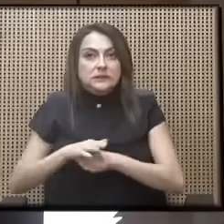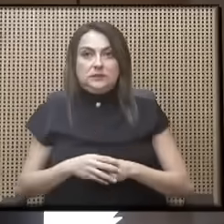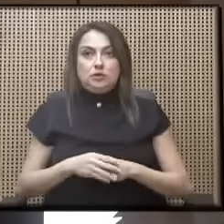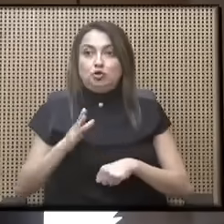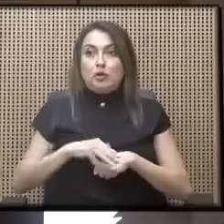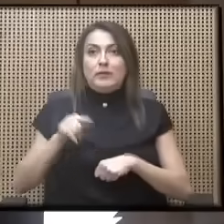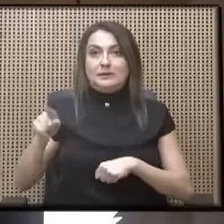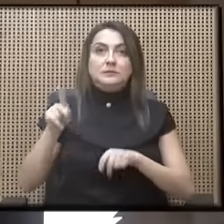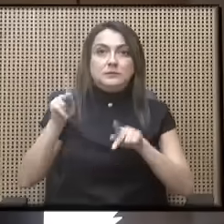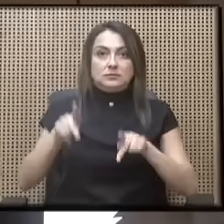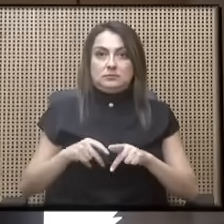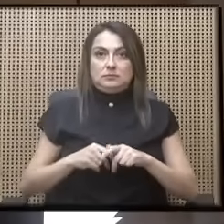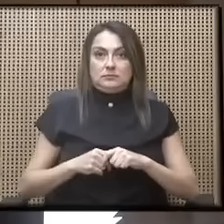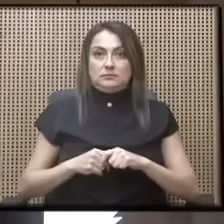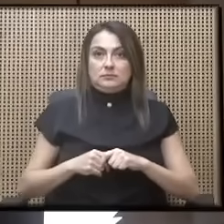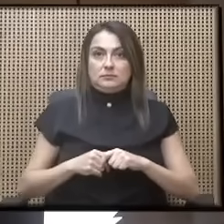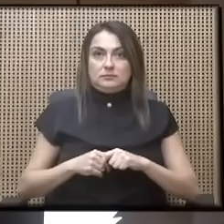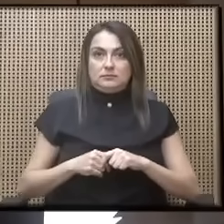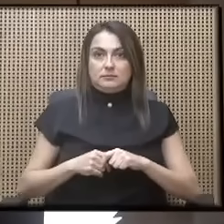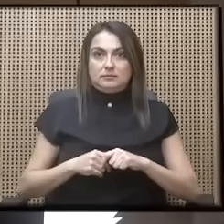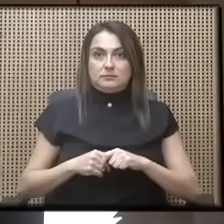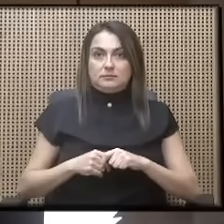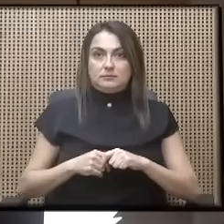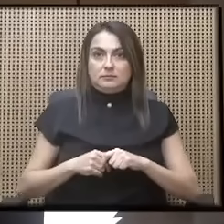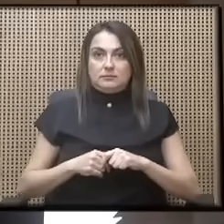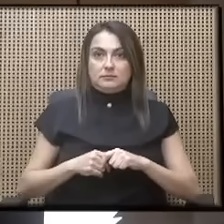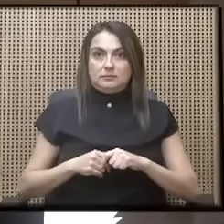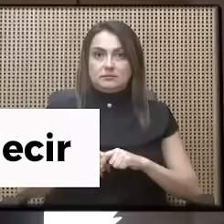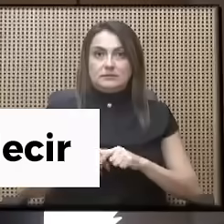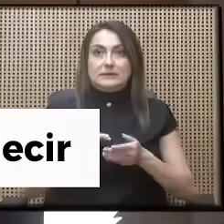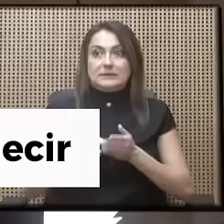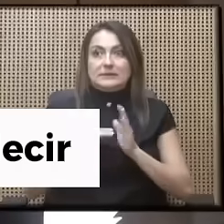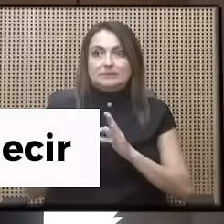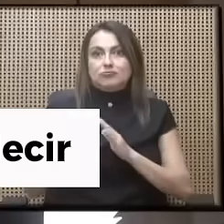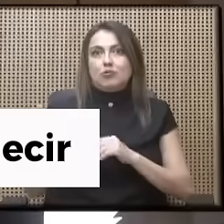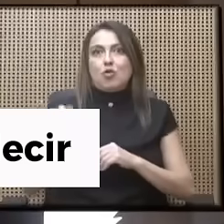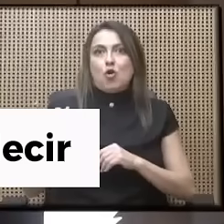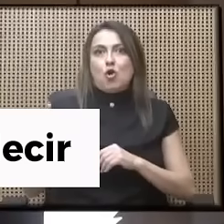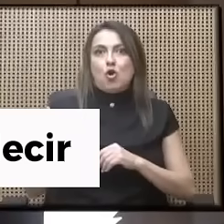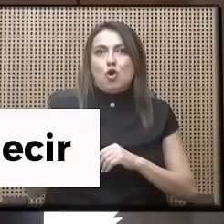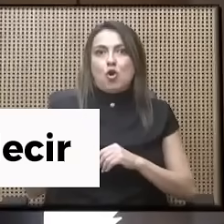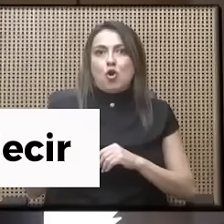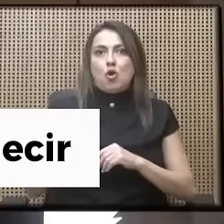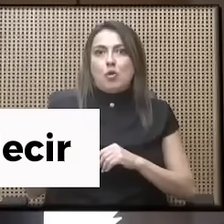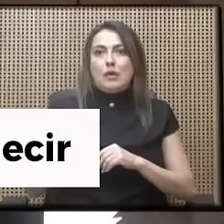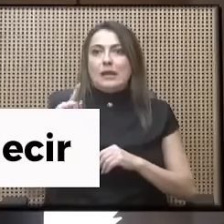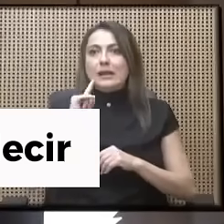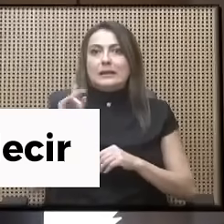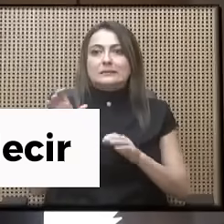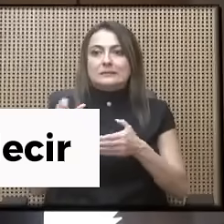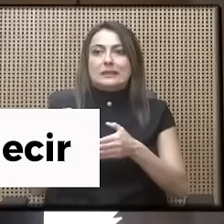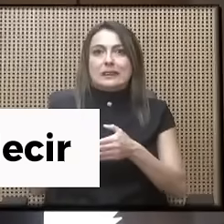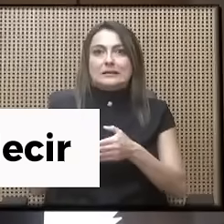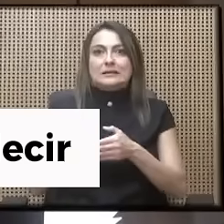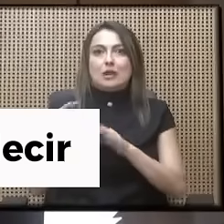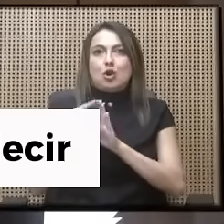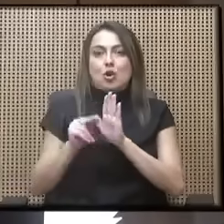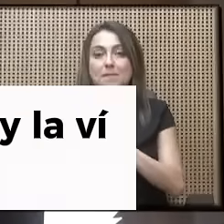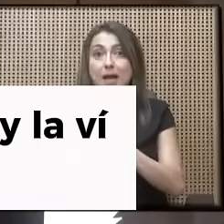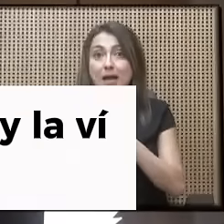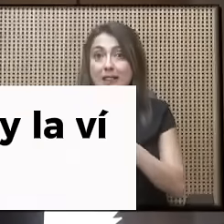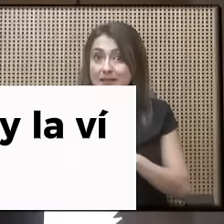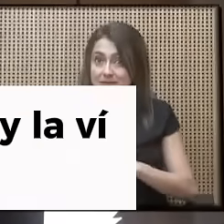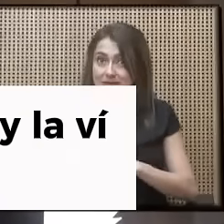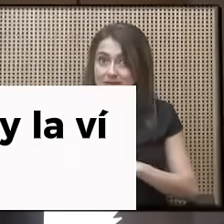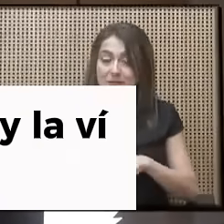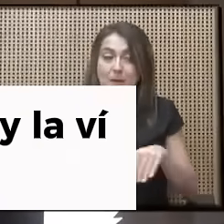sobre estas personas hace que se arroguen la facultad de esa norma y decir,